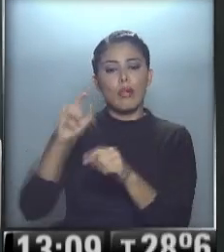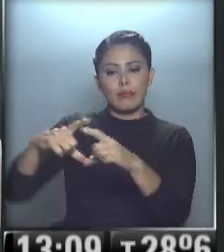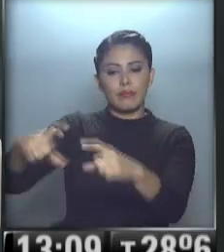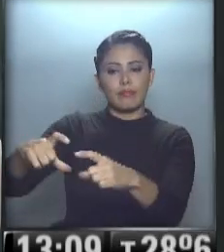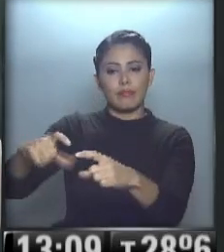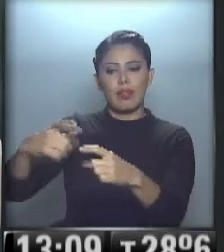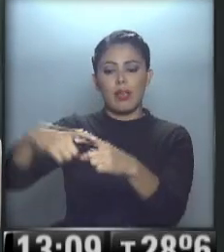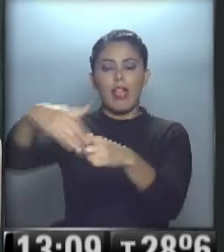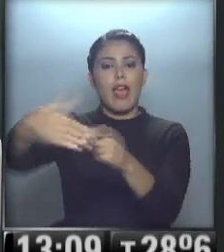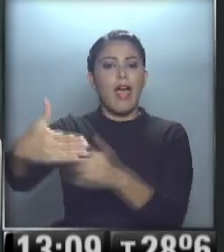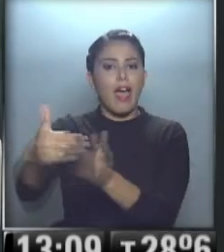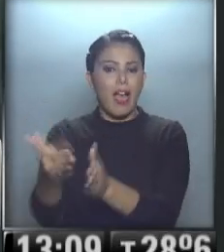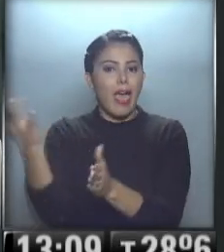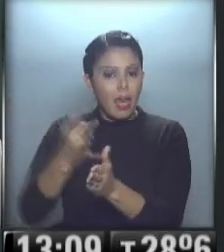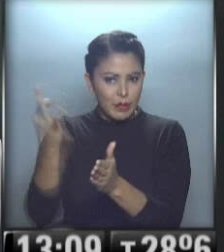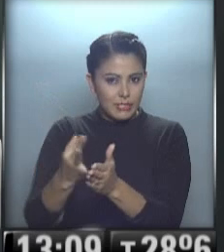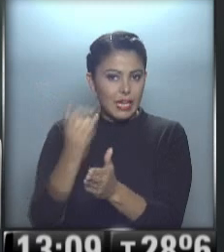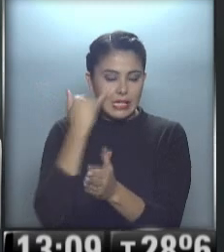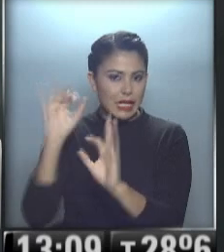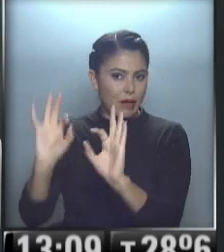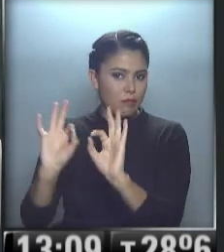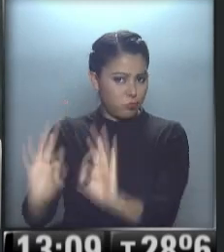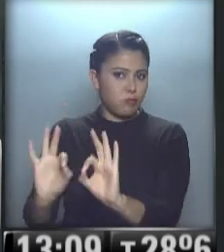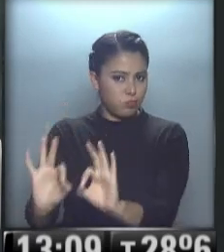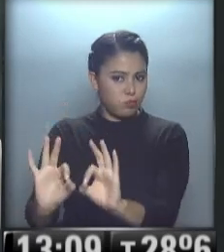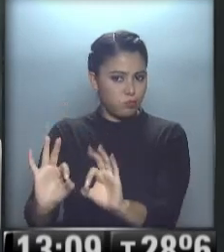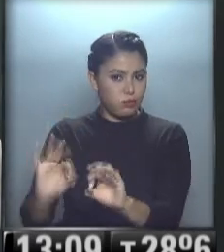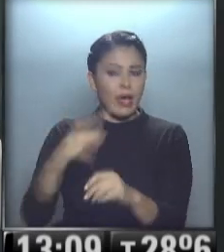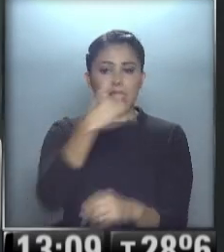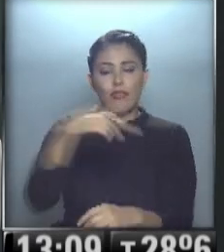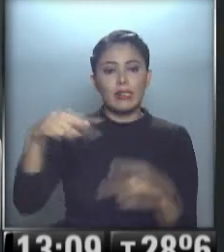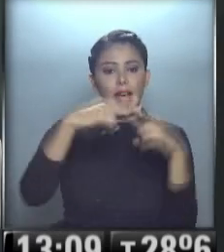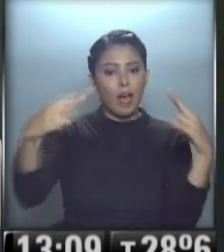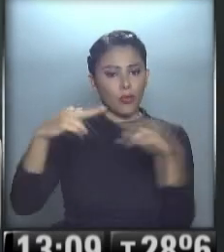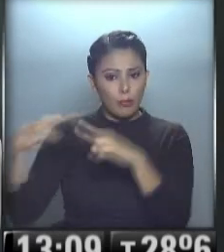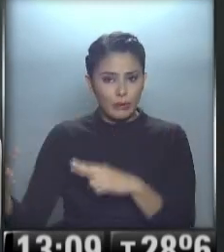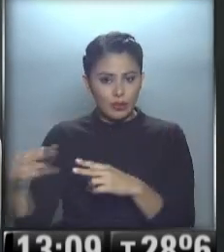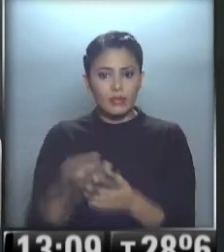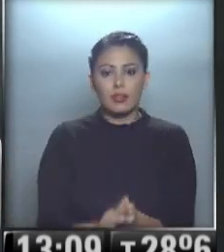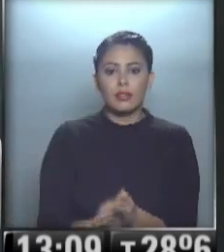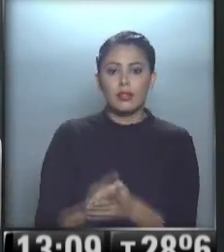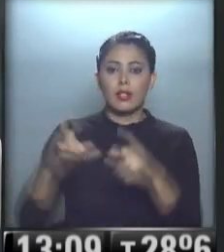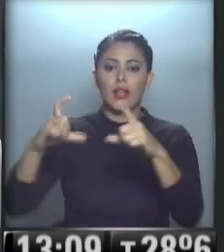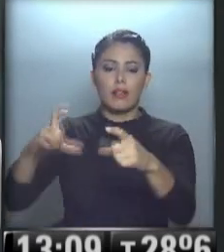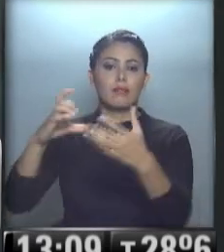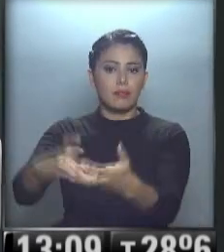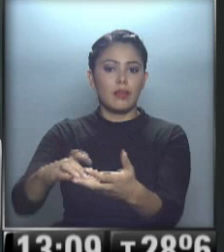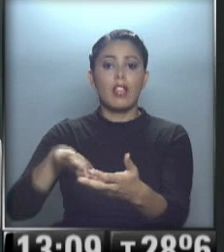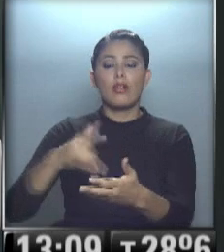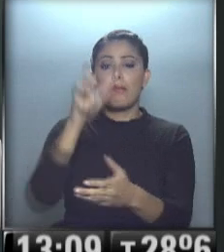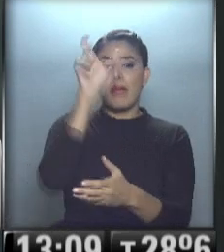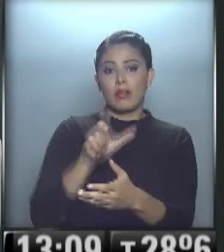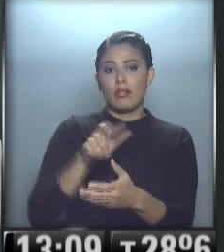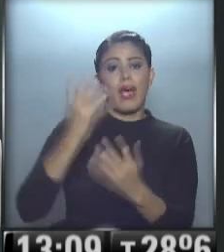sub en un posne que ya tenemos colocado en estas autopistas que yo les mencionaba y